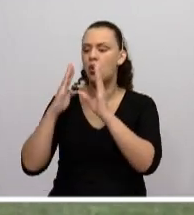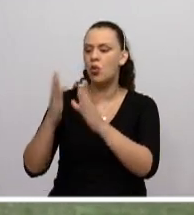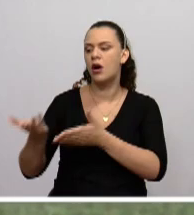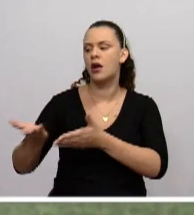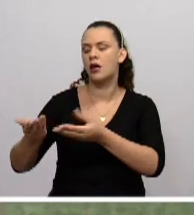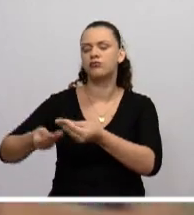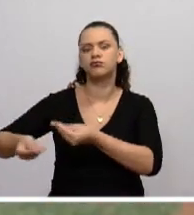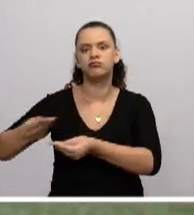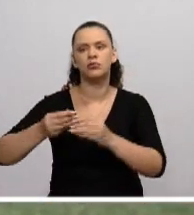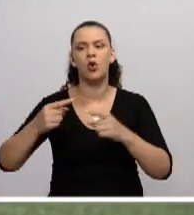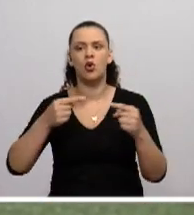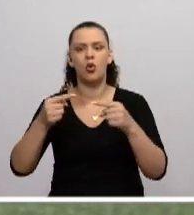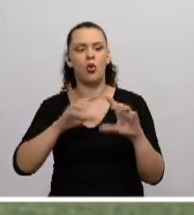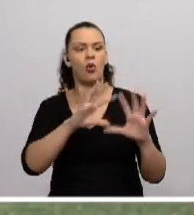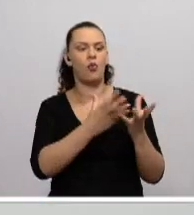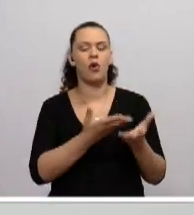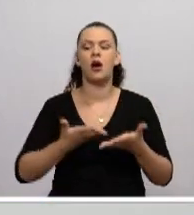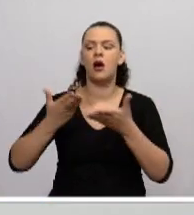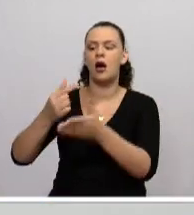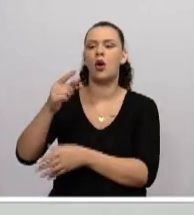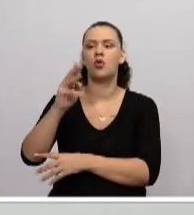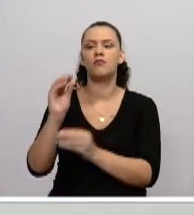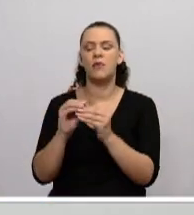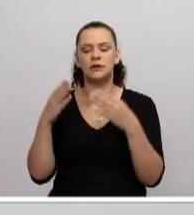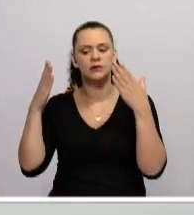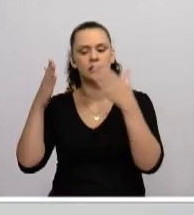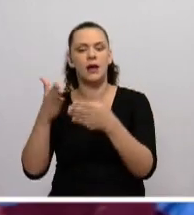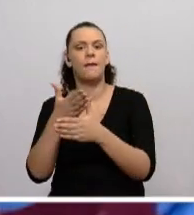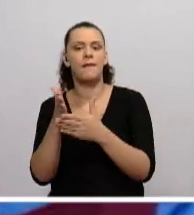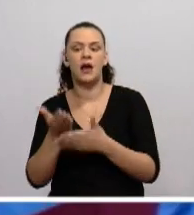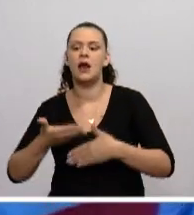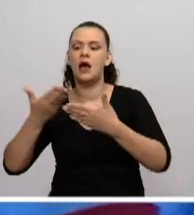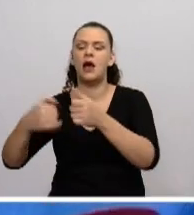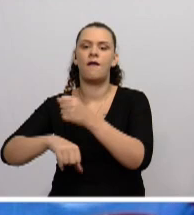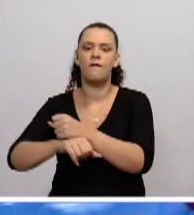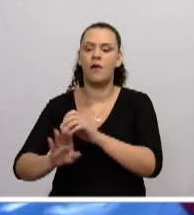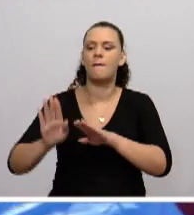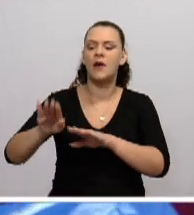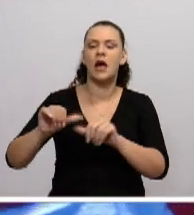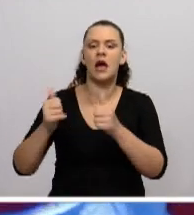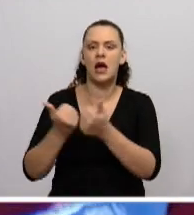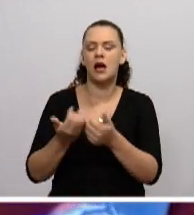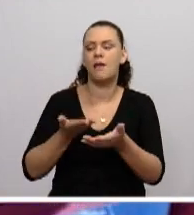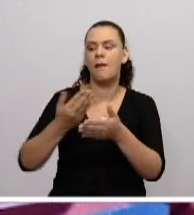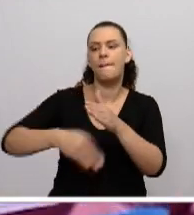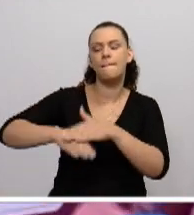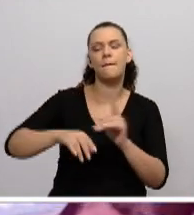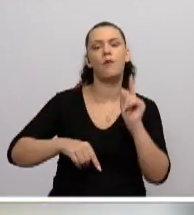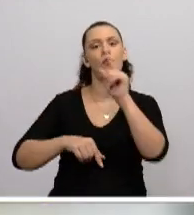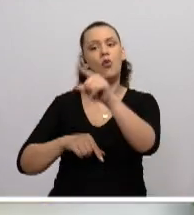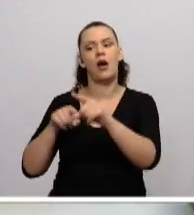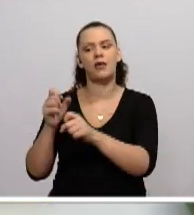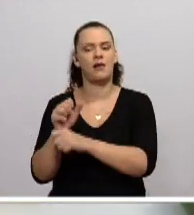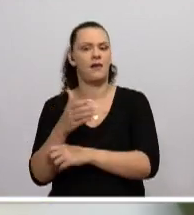de relevos de rozar y de quitar y Guzmán está mucho más entregado a la parte de generación de fútbol de pisar área de verticalizar de rematar entonces